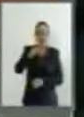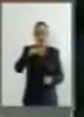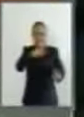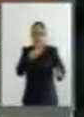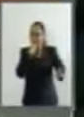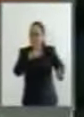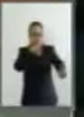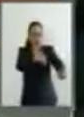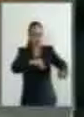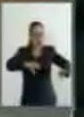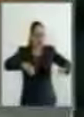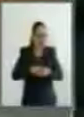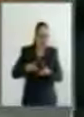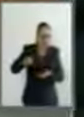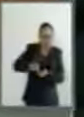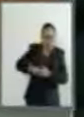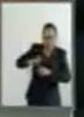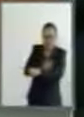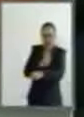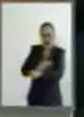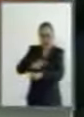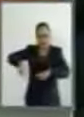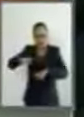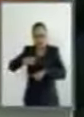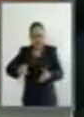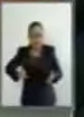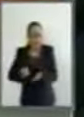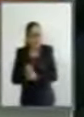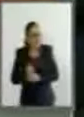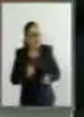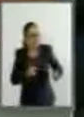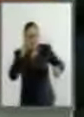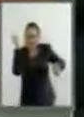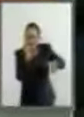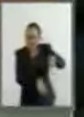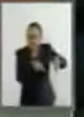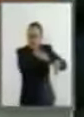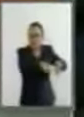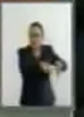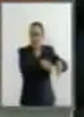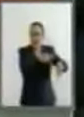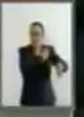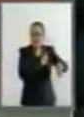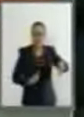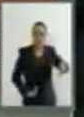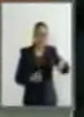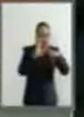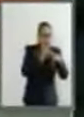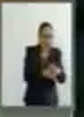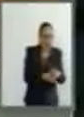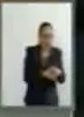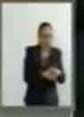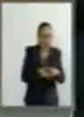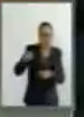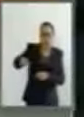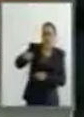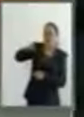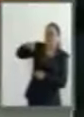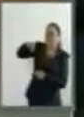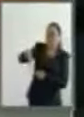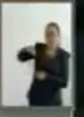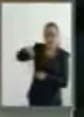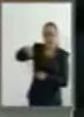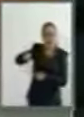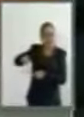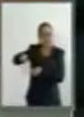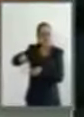la decisión de la Junta de Coordinación Política de quitarle la presidencia que seguramente